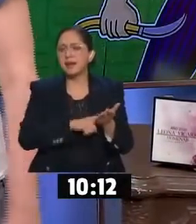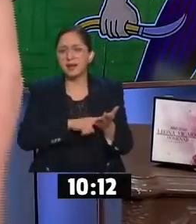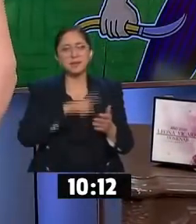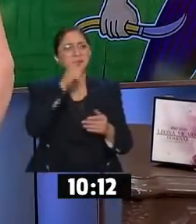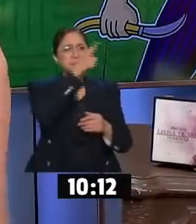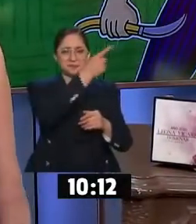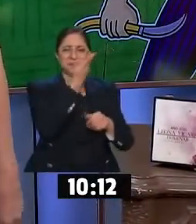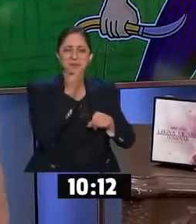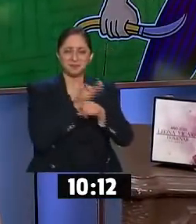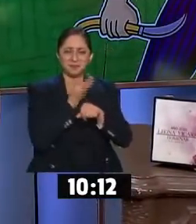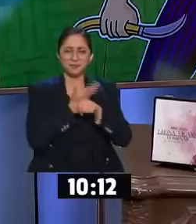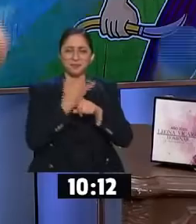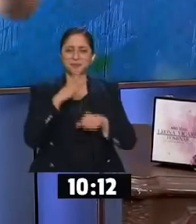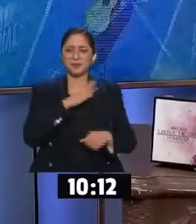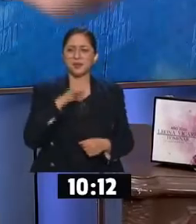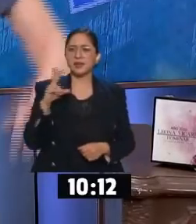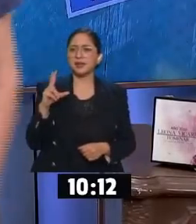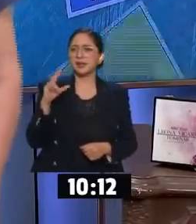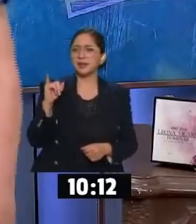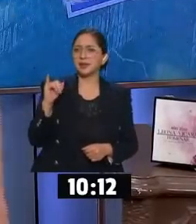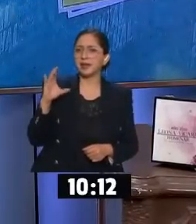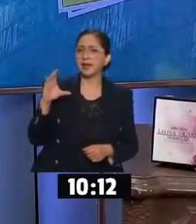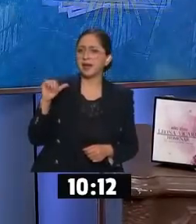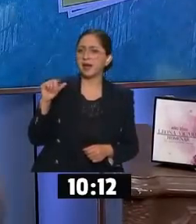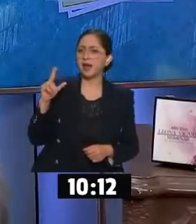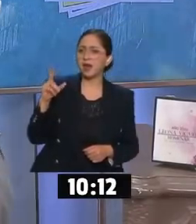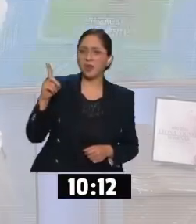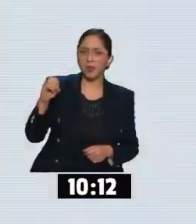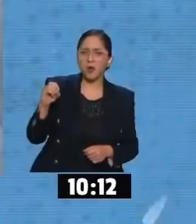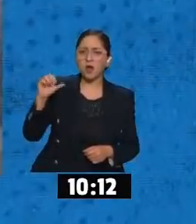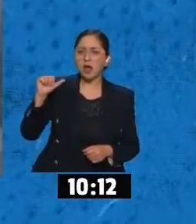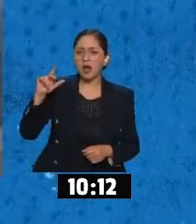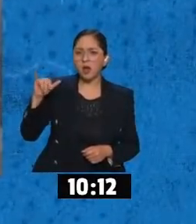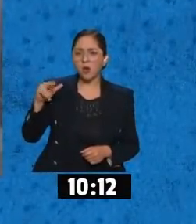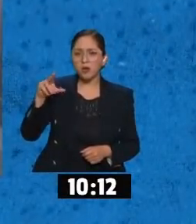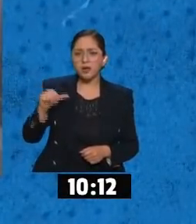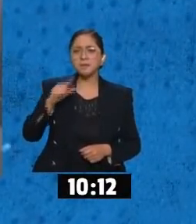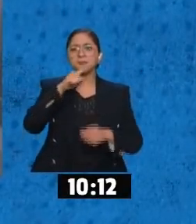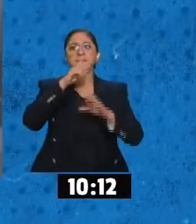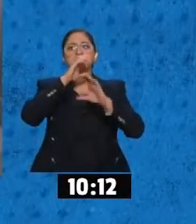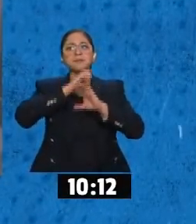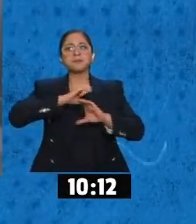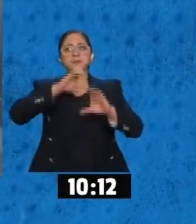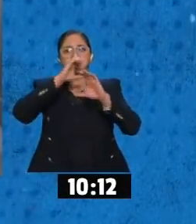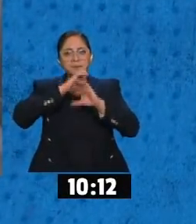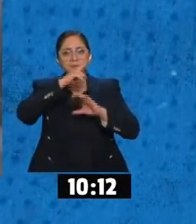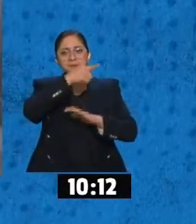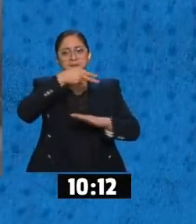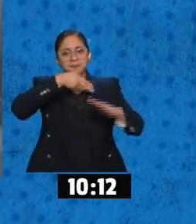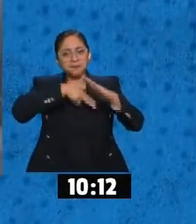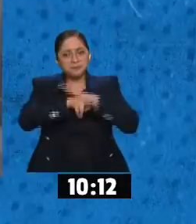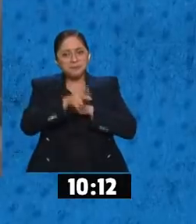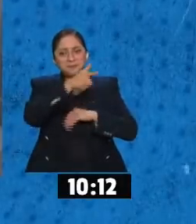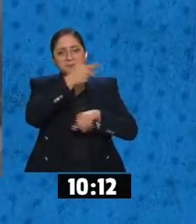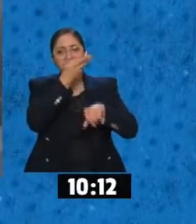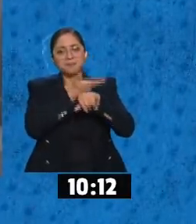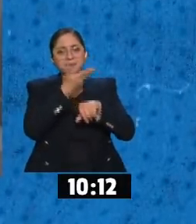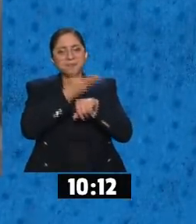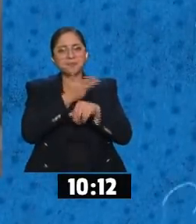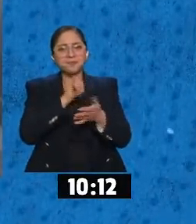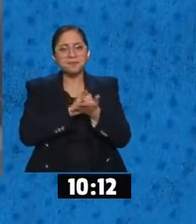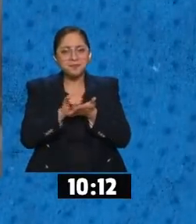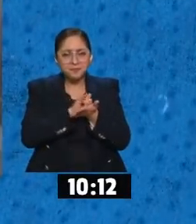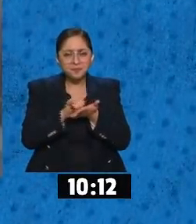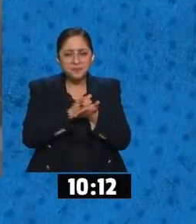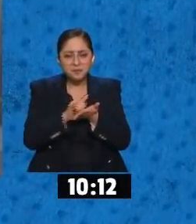United. Ricardo Arjona cantó en no me diga, ¿lo encontraron vivo en su departamento? Cállate. Chin. Espérate. ¿Qué pasó?